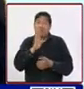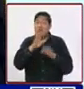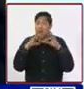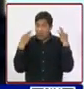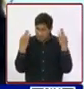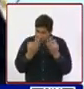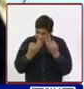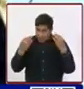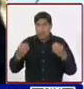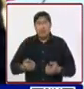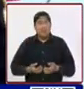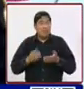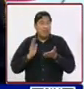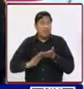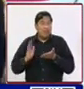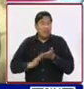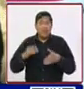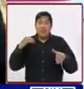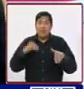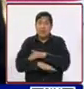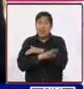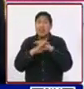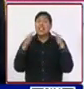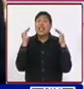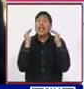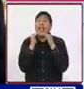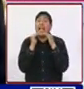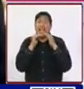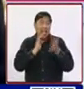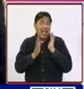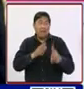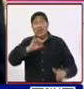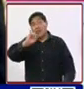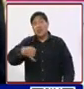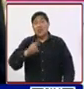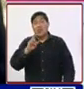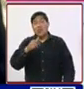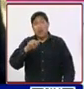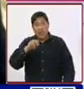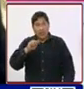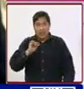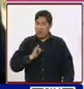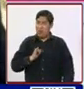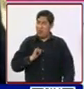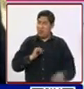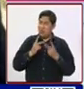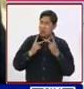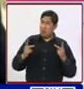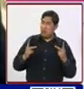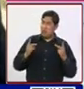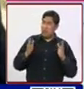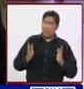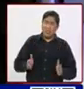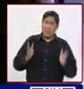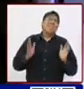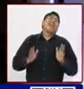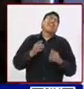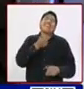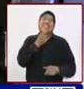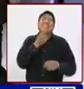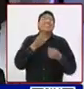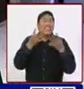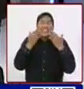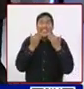familia que nos permitió ingresar a su casa para poder conversar con Juliana. Bueno, yo sin duda le colocaría Potosí, a ver si le recomiendas. Muchas